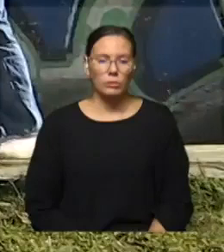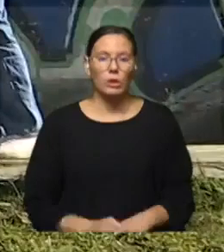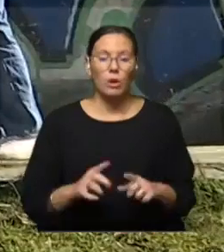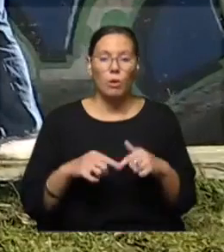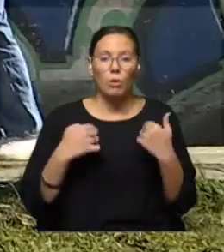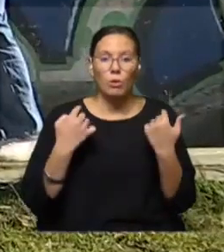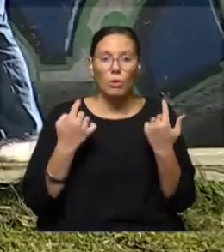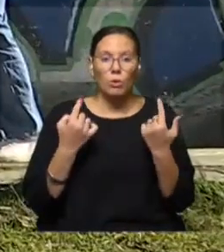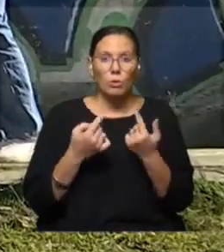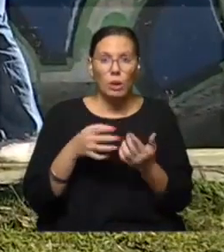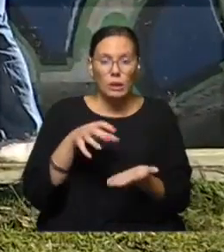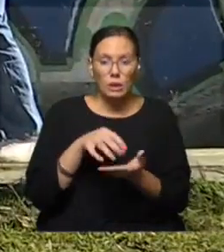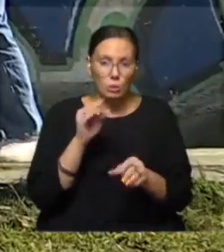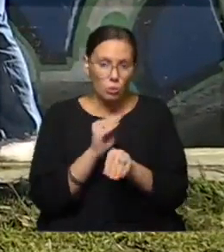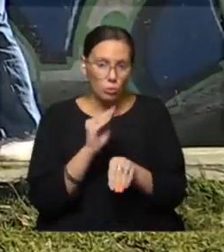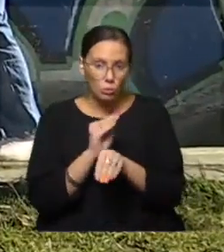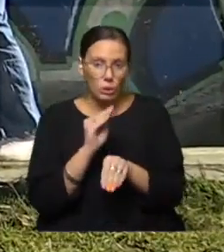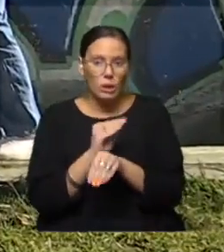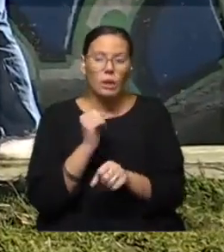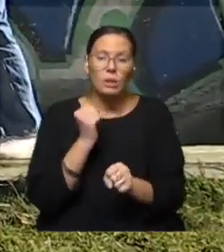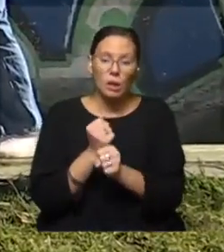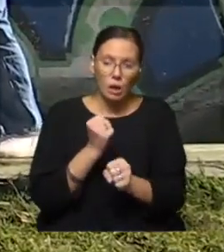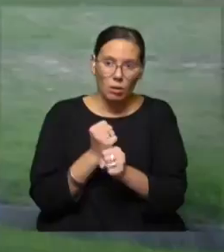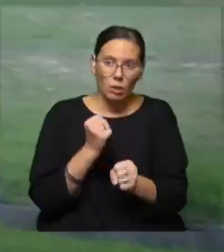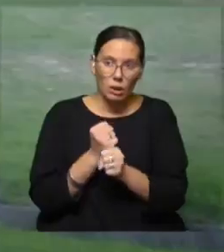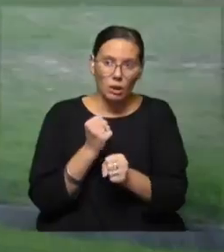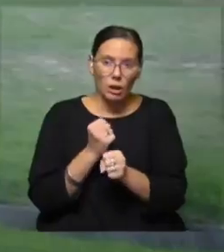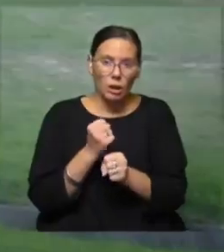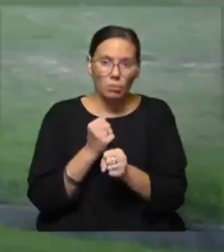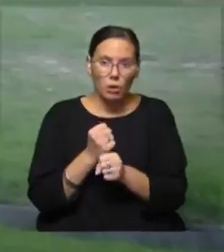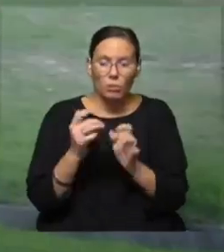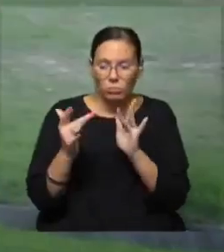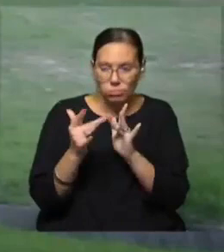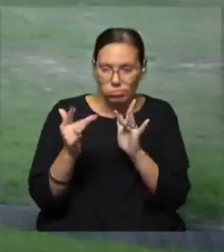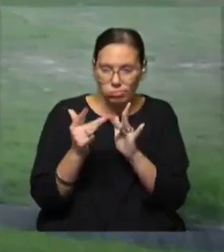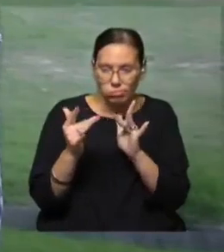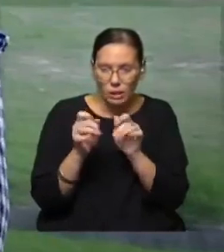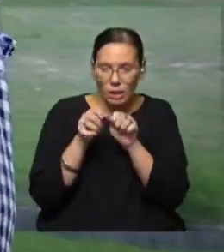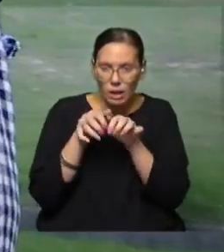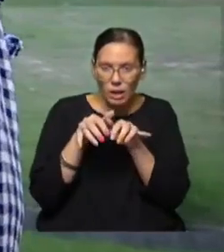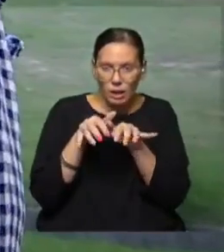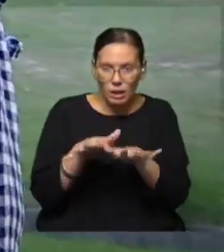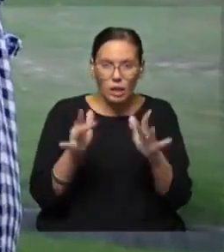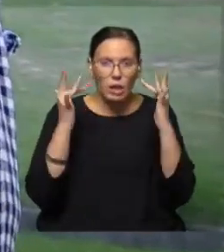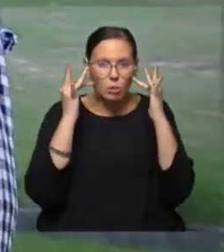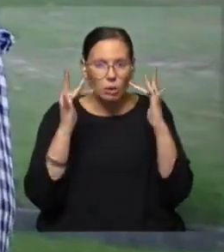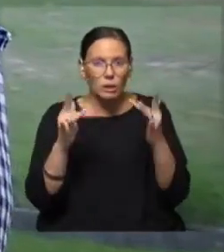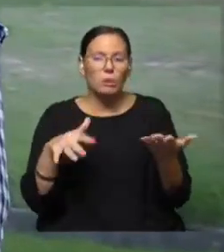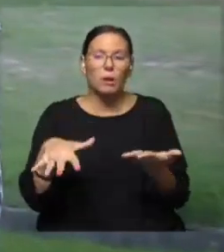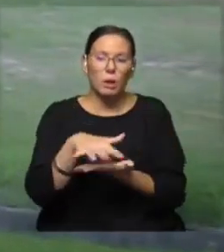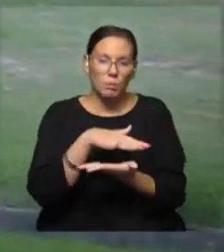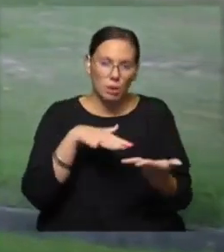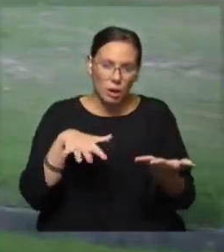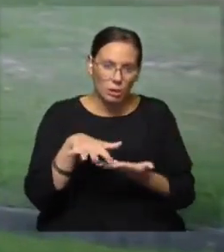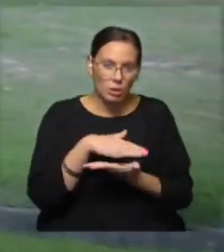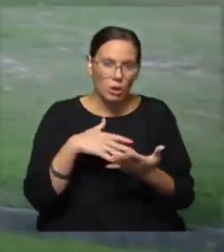Nosotros desde el Centro Cultural trabajamos también muy en vinculación con la red educativa del barrio, que es una